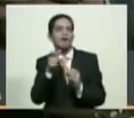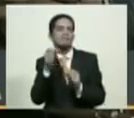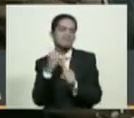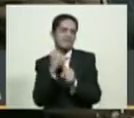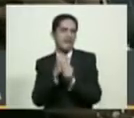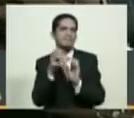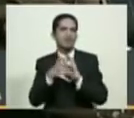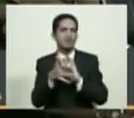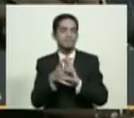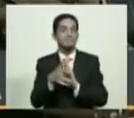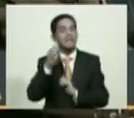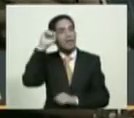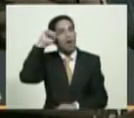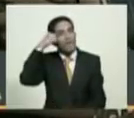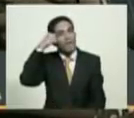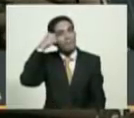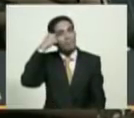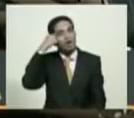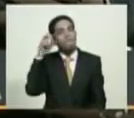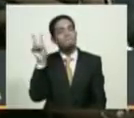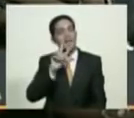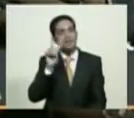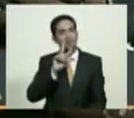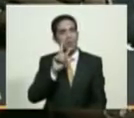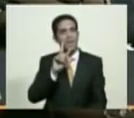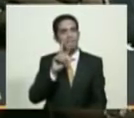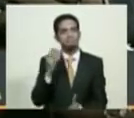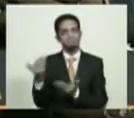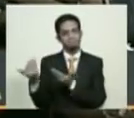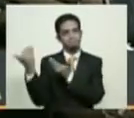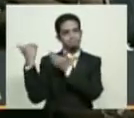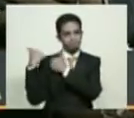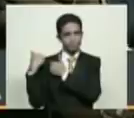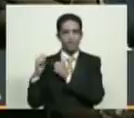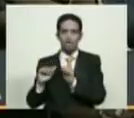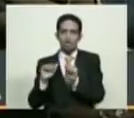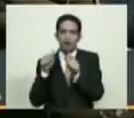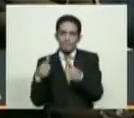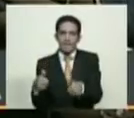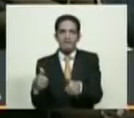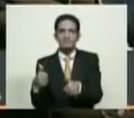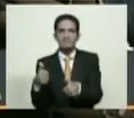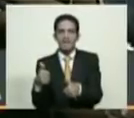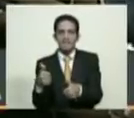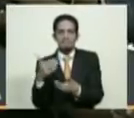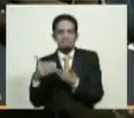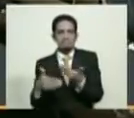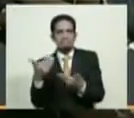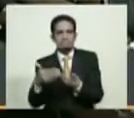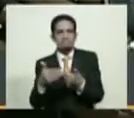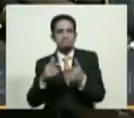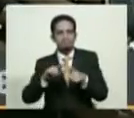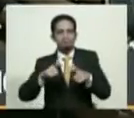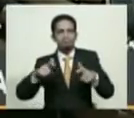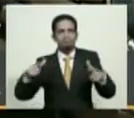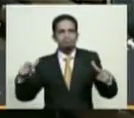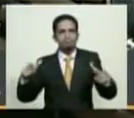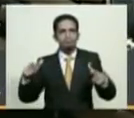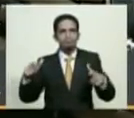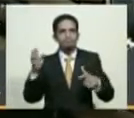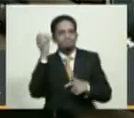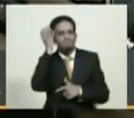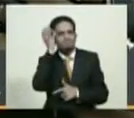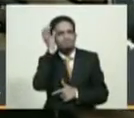Venezuela asume su transformación y la puesta en marcha de un plan de recuperación económica partiendo de la creación de